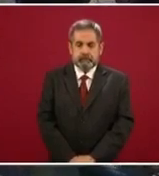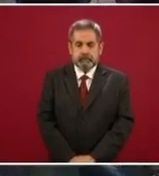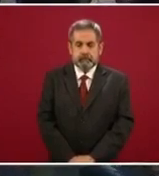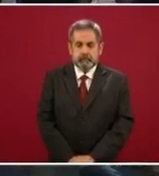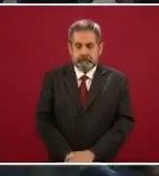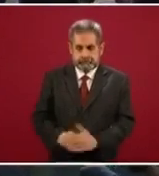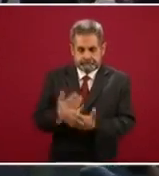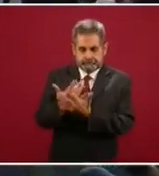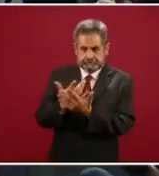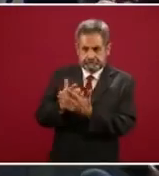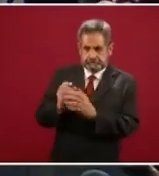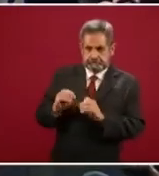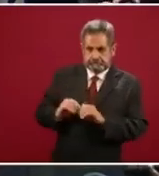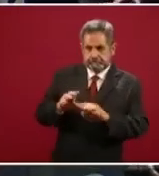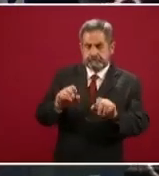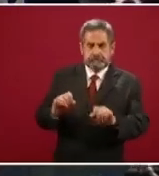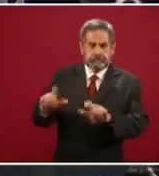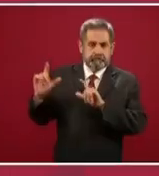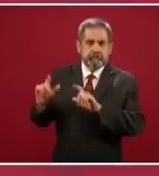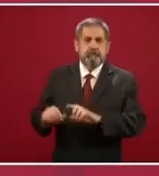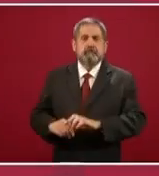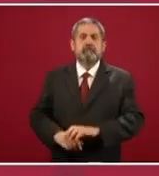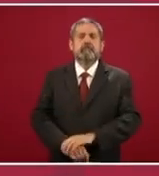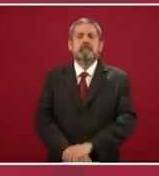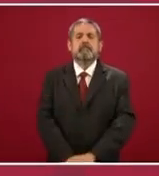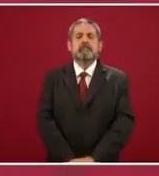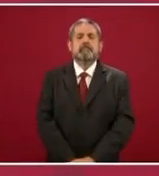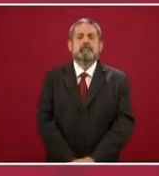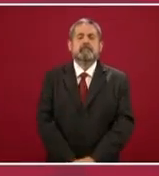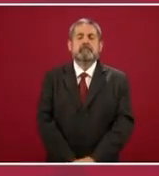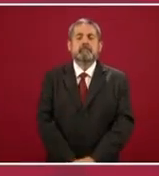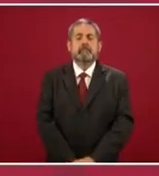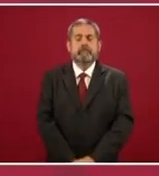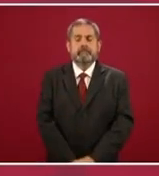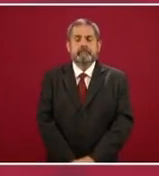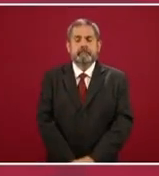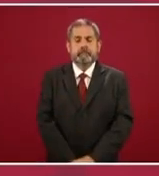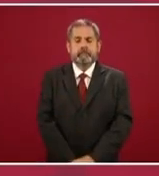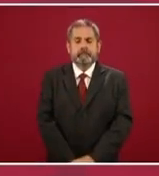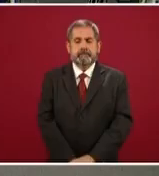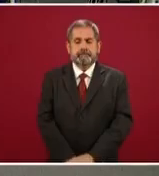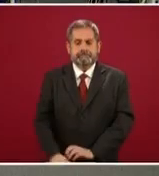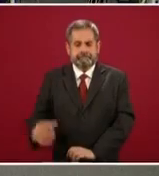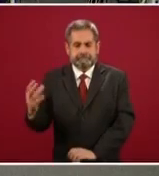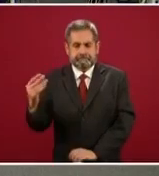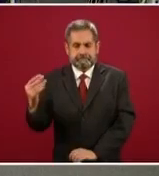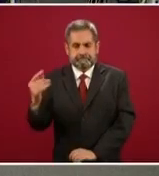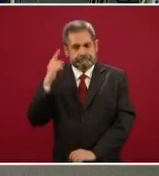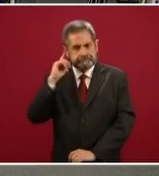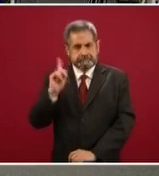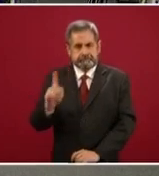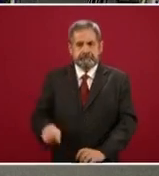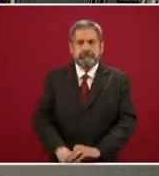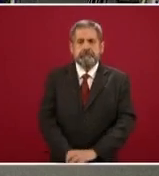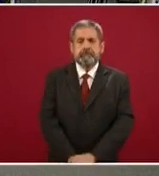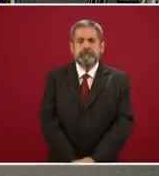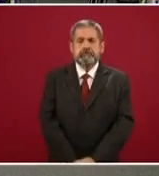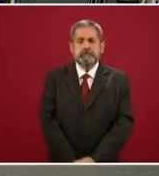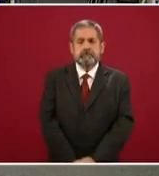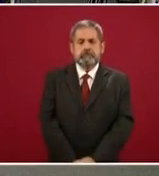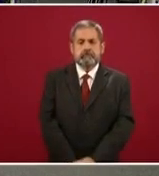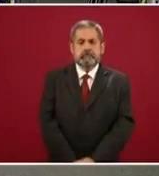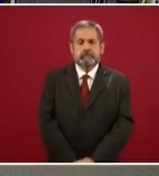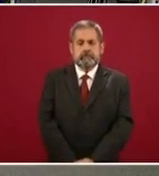Ahorita se los mostramos. El asunto más simbólico, el asunto de ausentarse de cualquier actividad. ¿Eso cómo lo toma